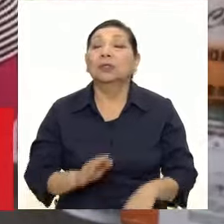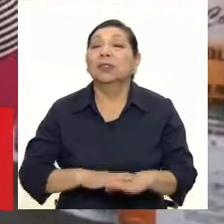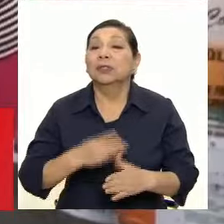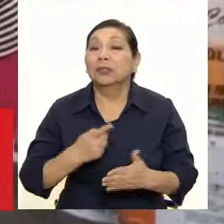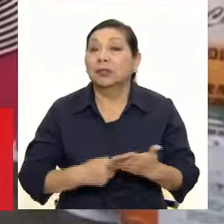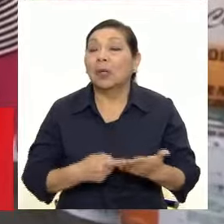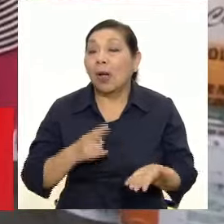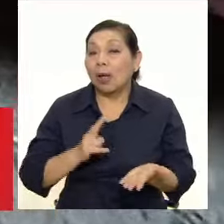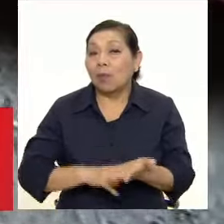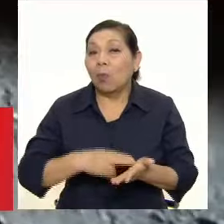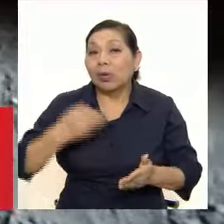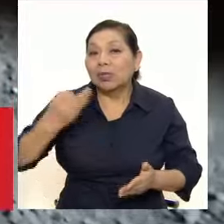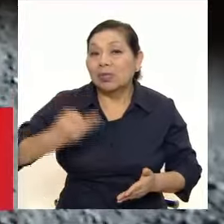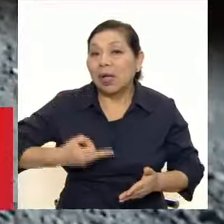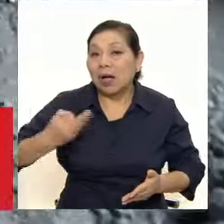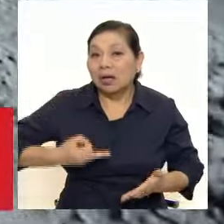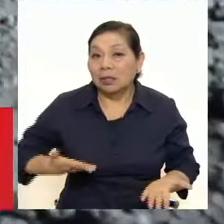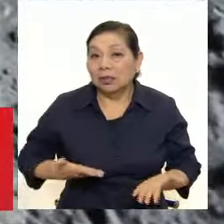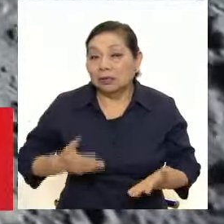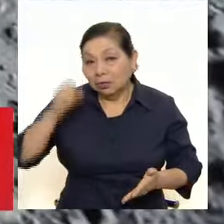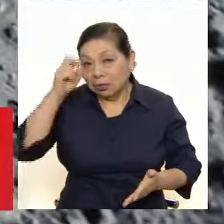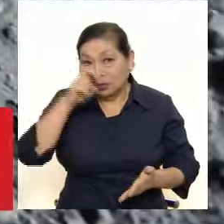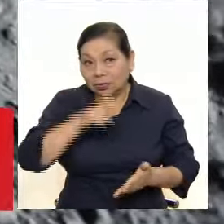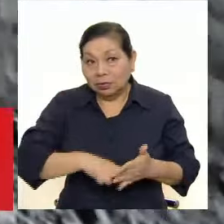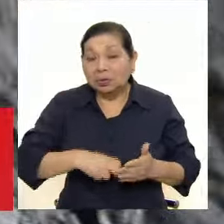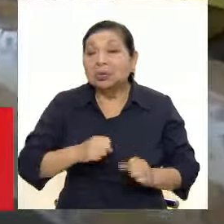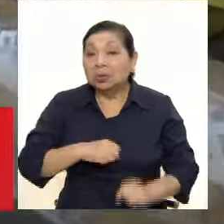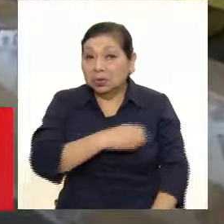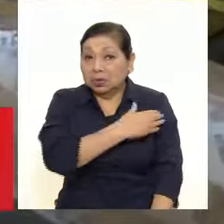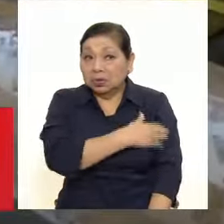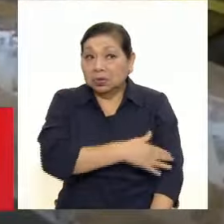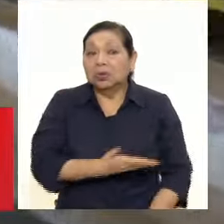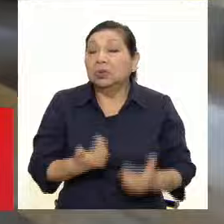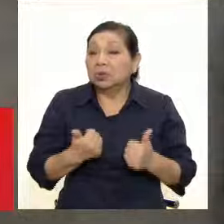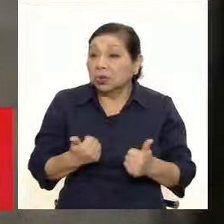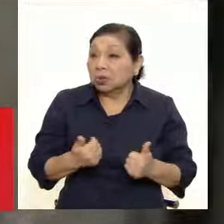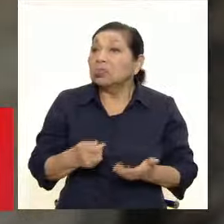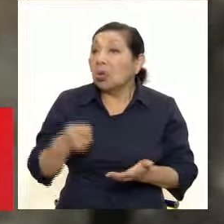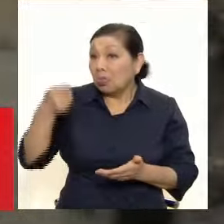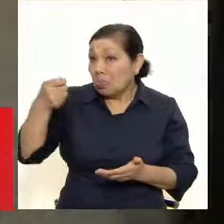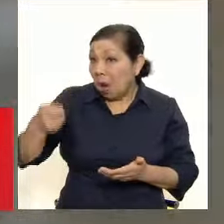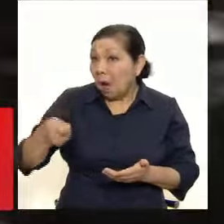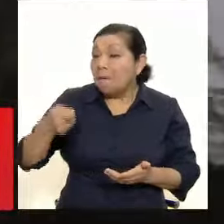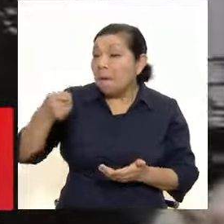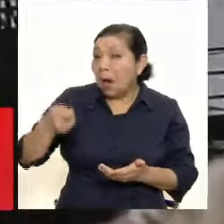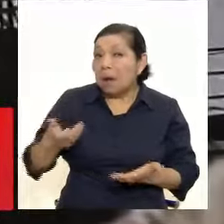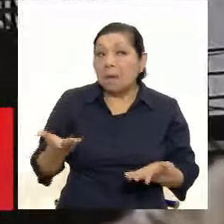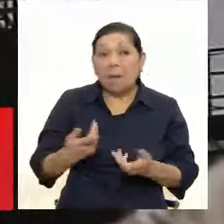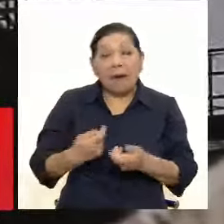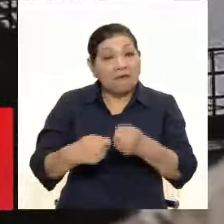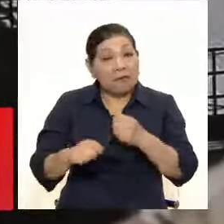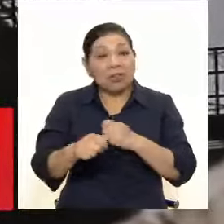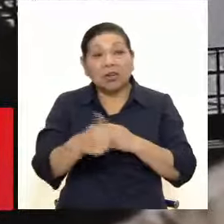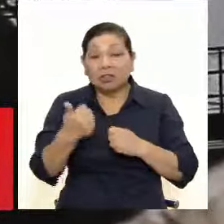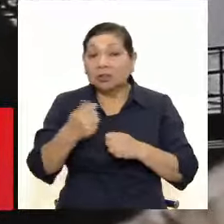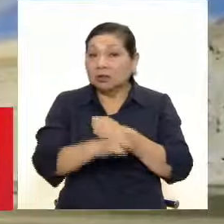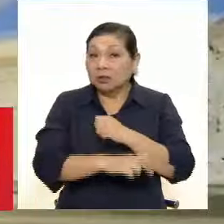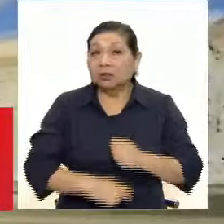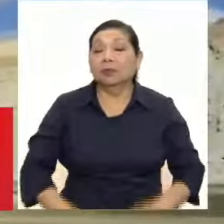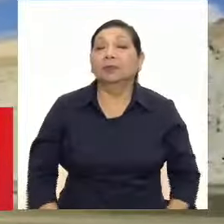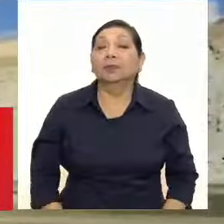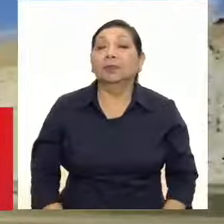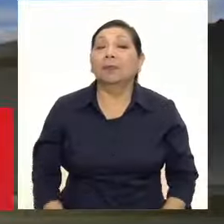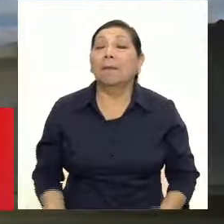todo el impuesto especial aplicado a la minería, que está favorecido por el buen comportamiento de los precios primario exportadores.